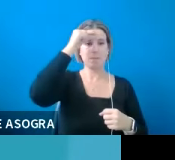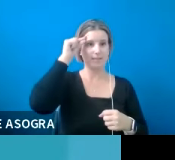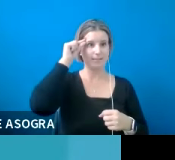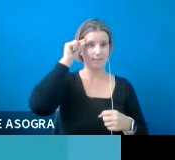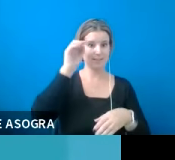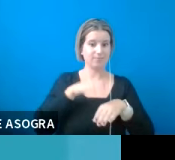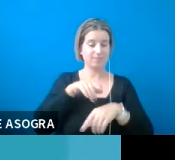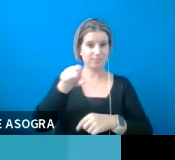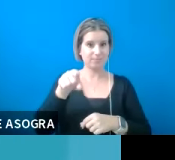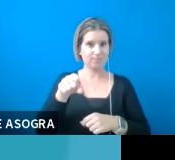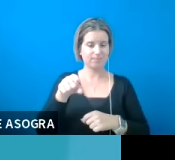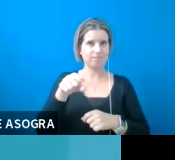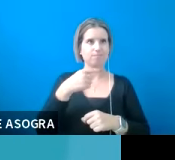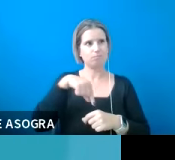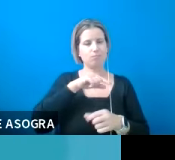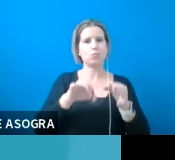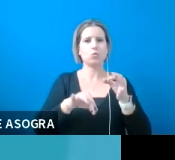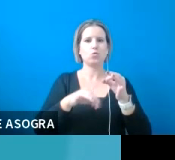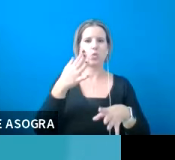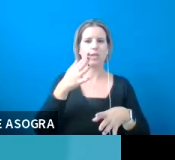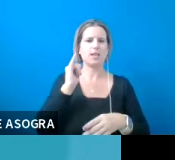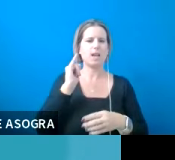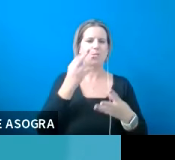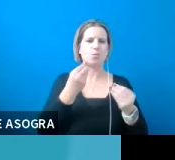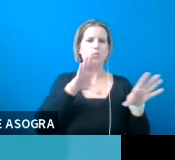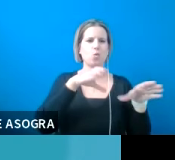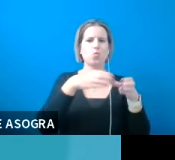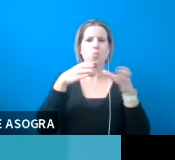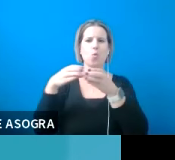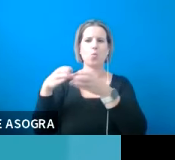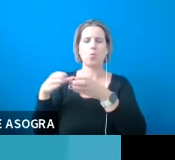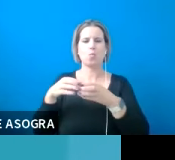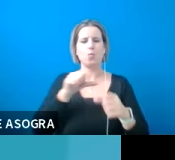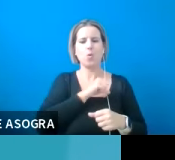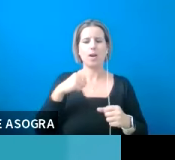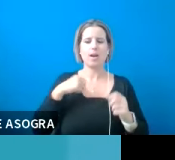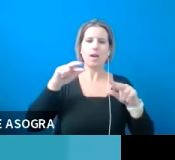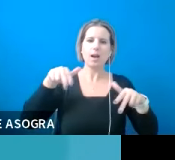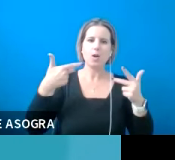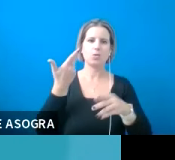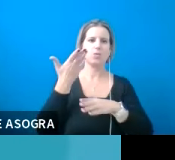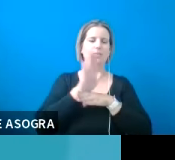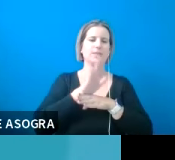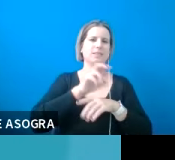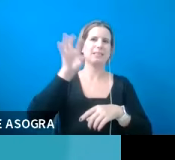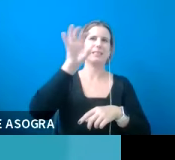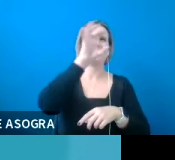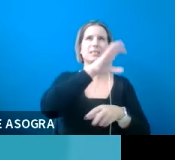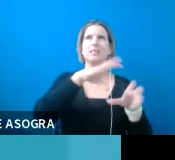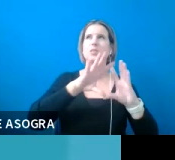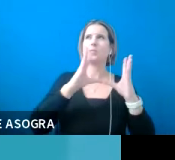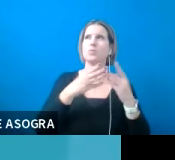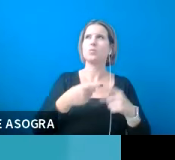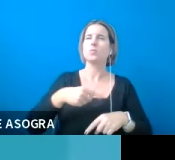tenemos la suerte de poder contar con muchos grupos de autorrepresentación en diferentes países del mundo los que más conozco son